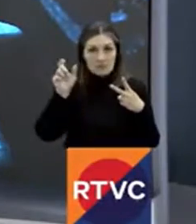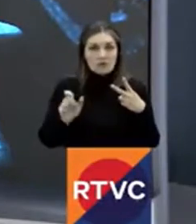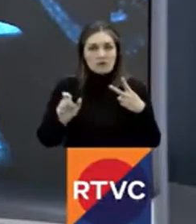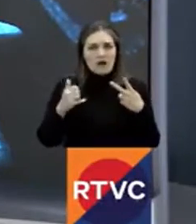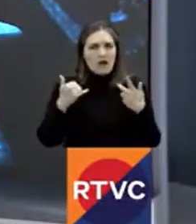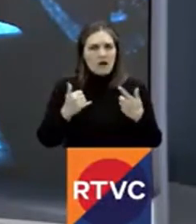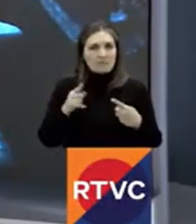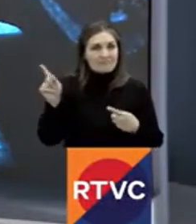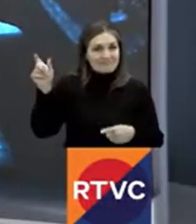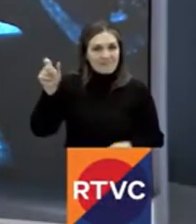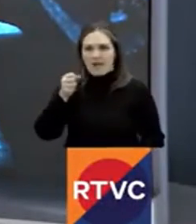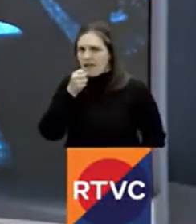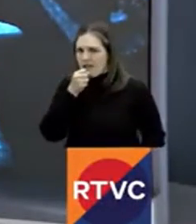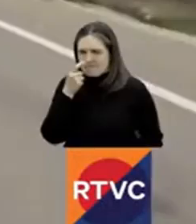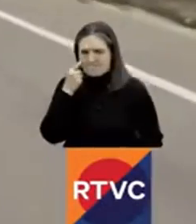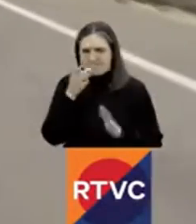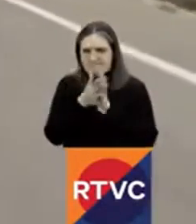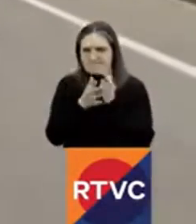el recorrido de hoy.